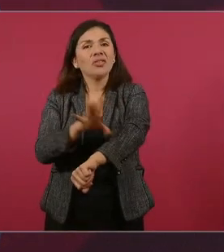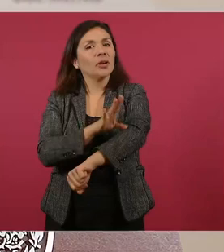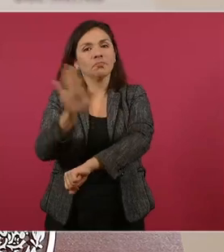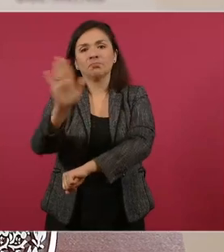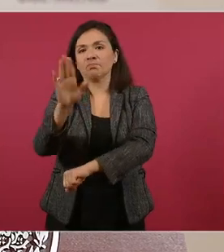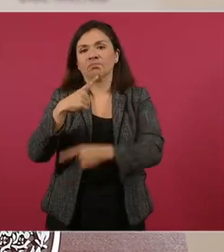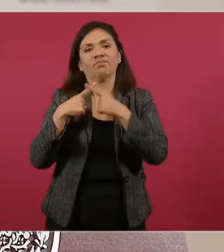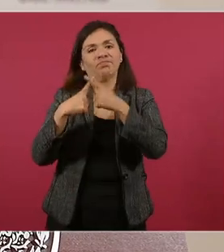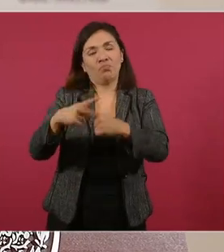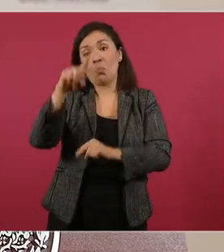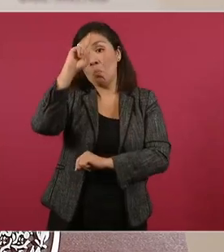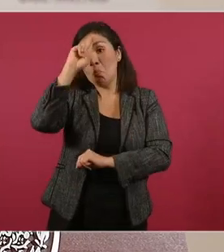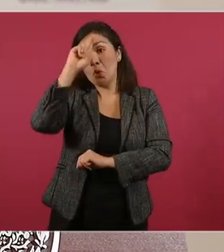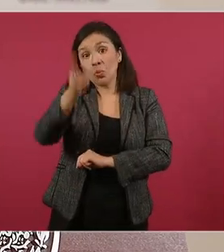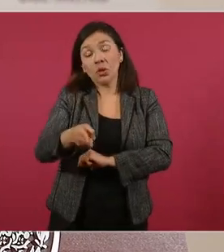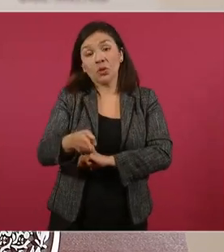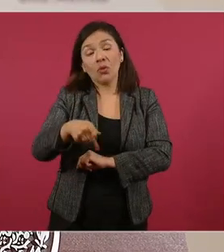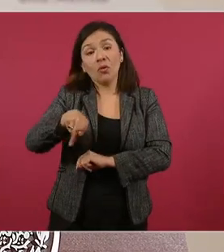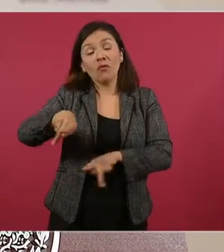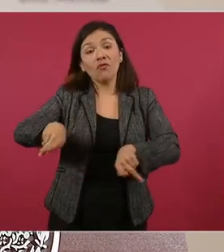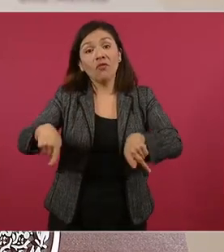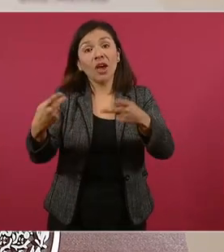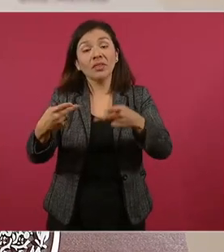la prohibición de la venta de los vapeadores.